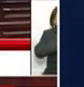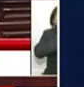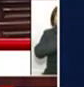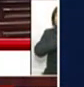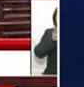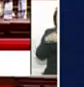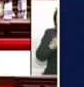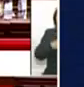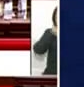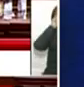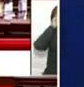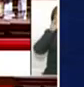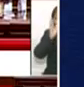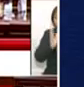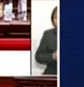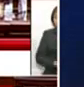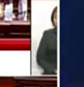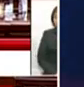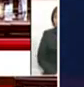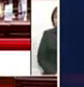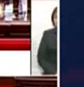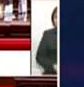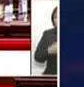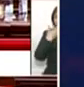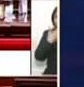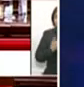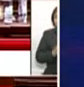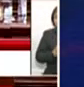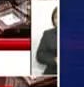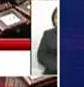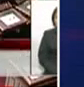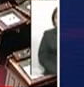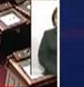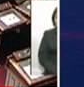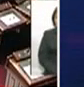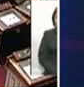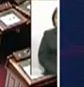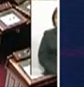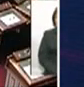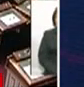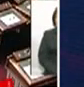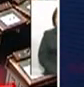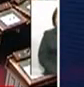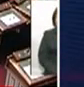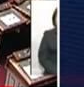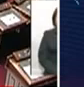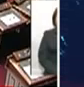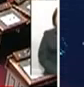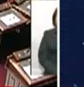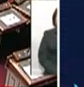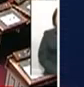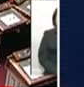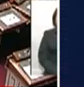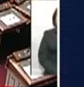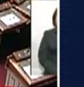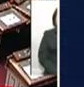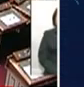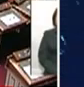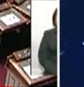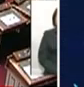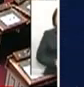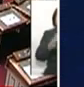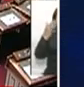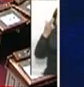Constitucional. Creo que ya con lo que ha sucedido el día de ayer, debiesen más bien tratar de recuperar la confianza